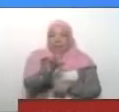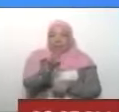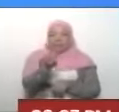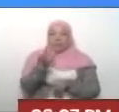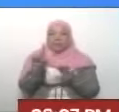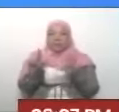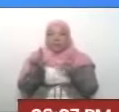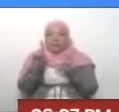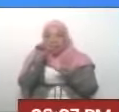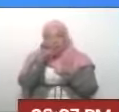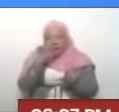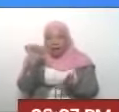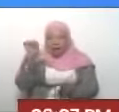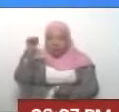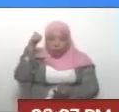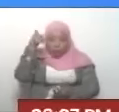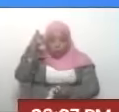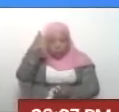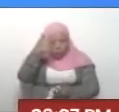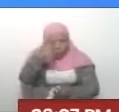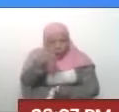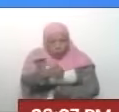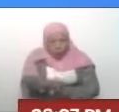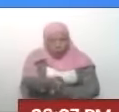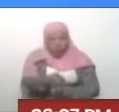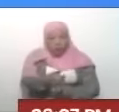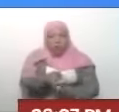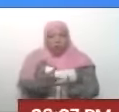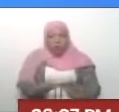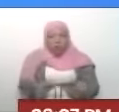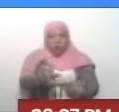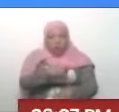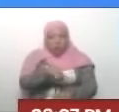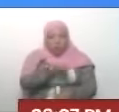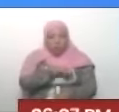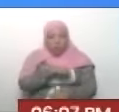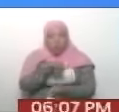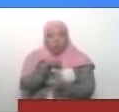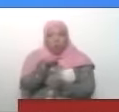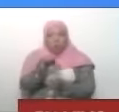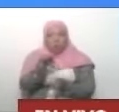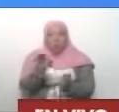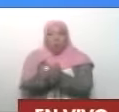526 años desde que llegaron los primeros colonialistas por Cumaná.